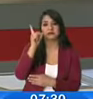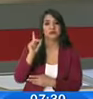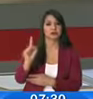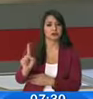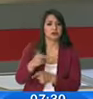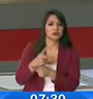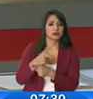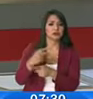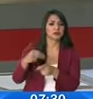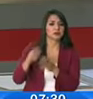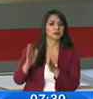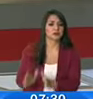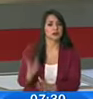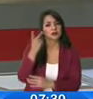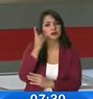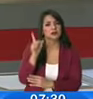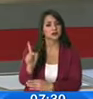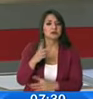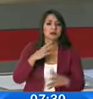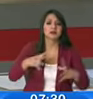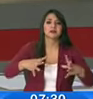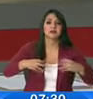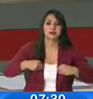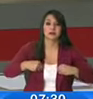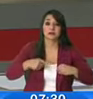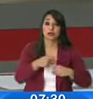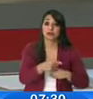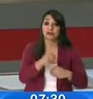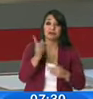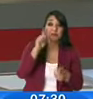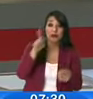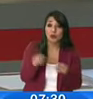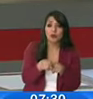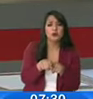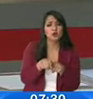Consejo de Participación Transitorio y adelantó que no impugnará esta decisión. Veamos.